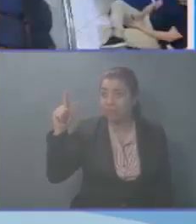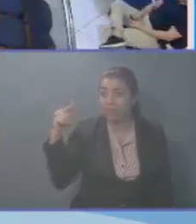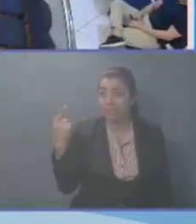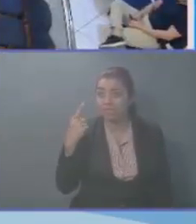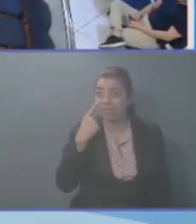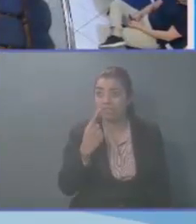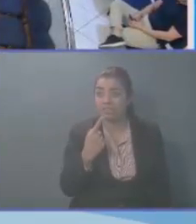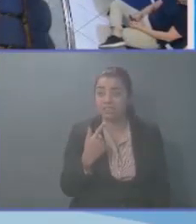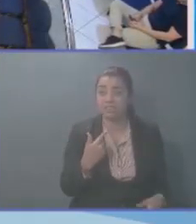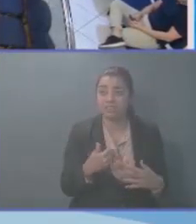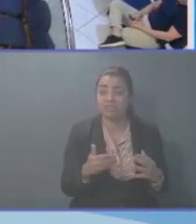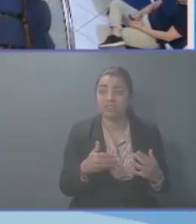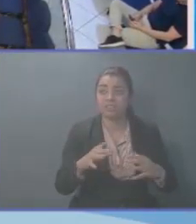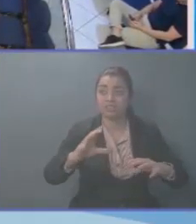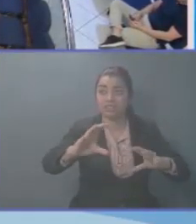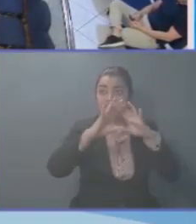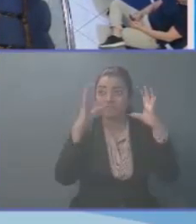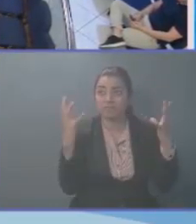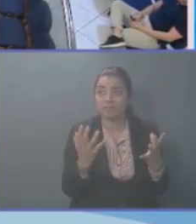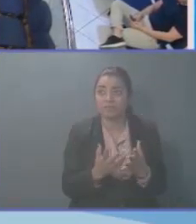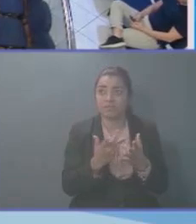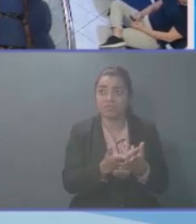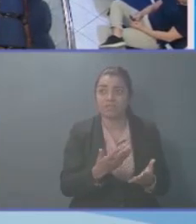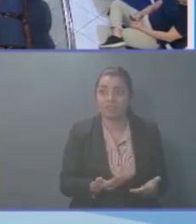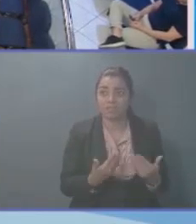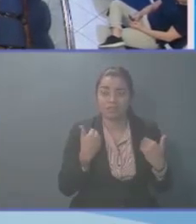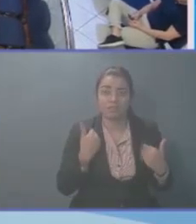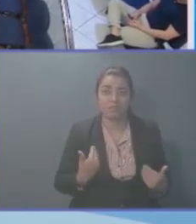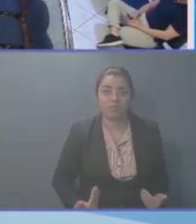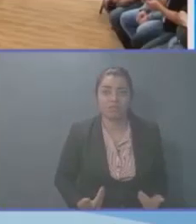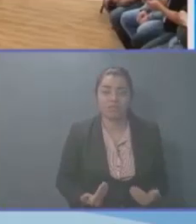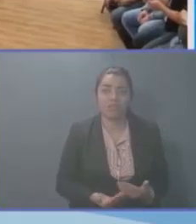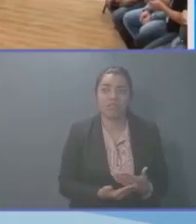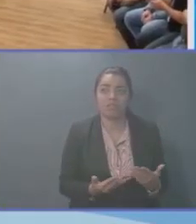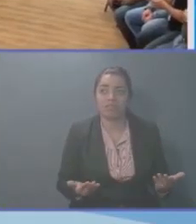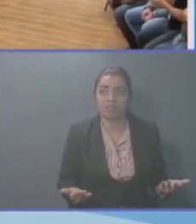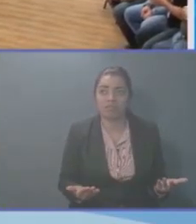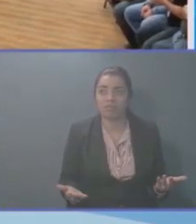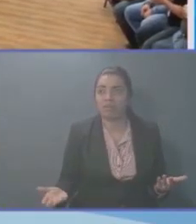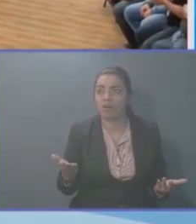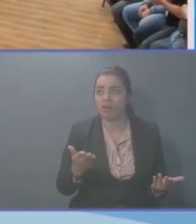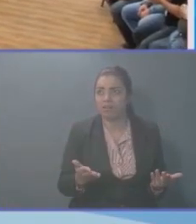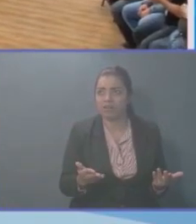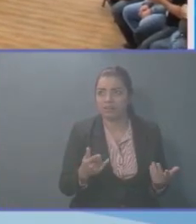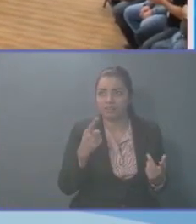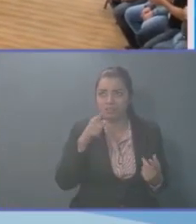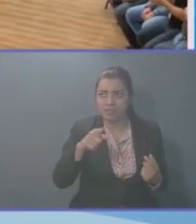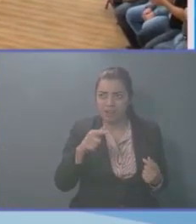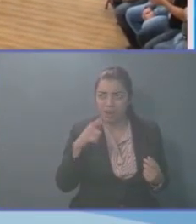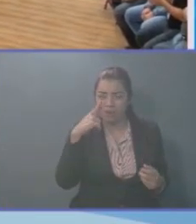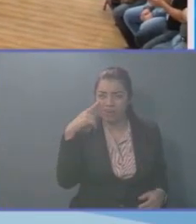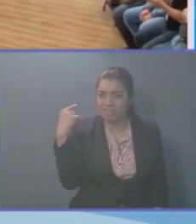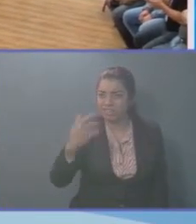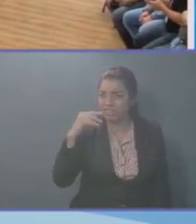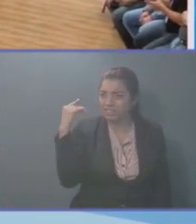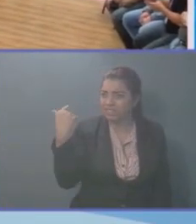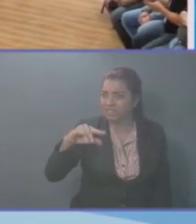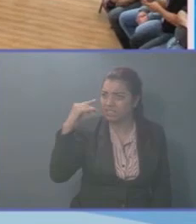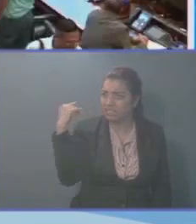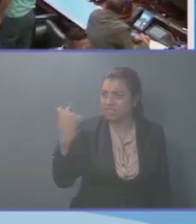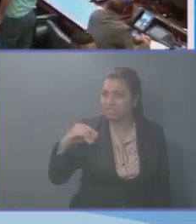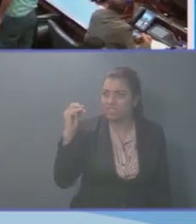pronunciado, organismos que velan por los derechos humanos se han pronunciado con una alarma de